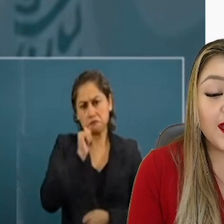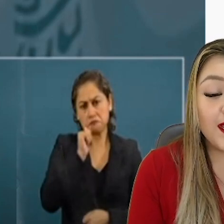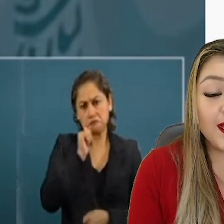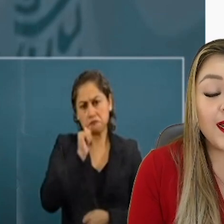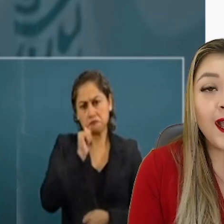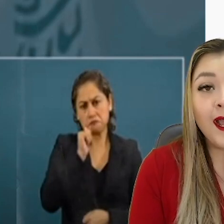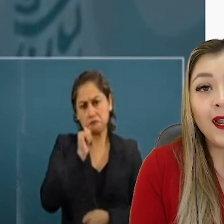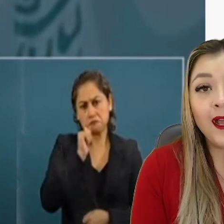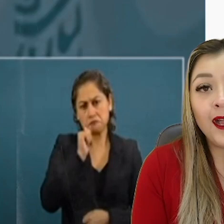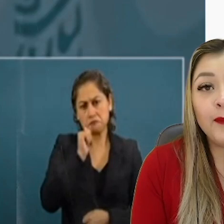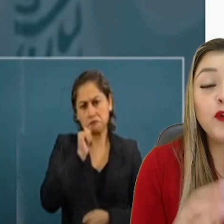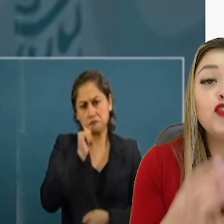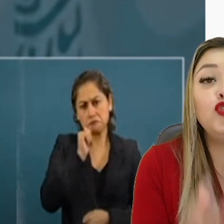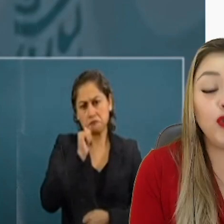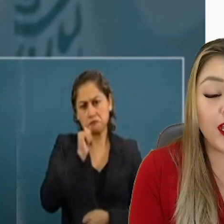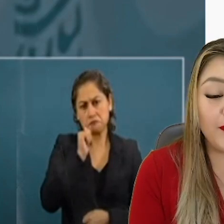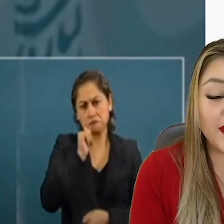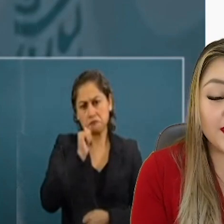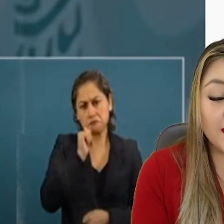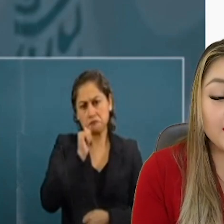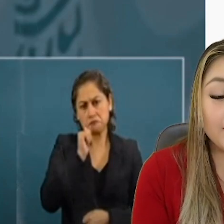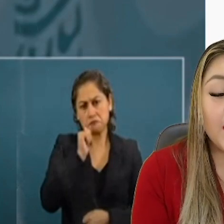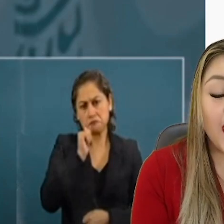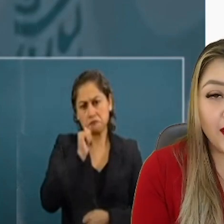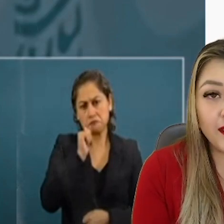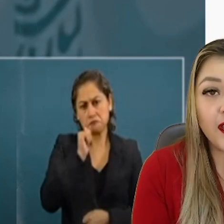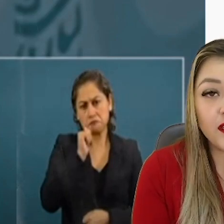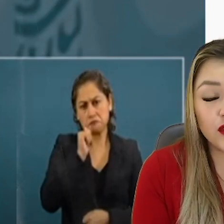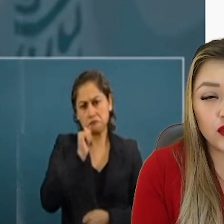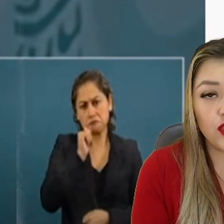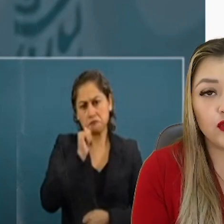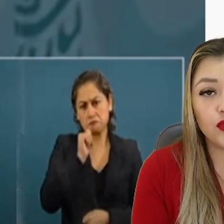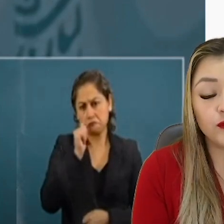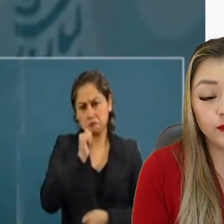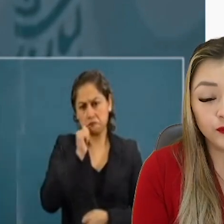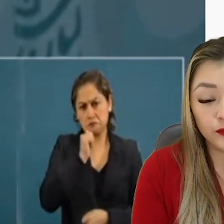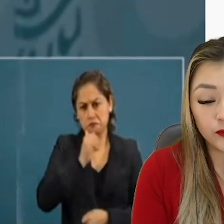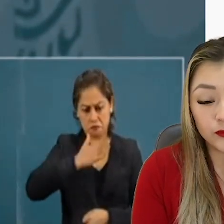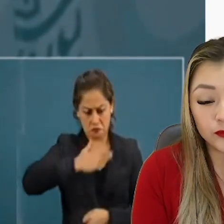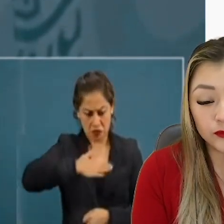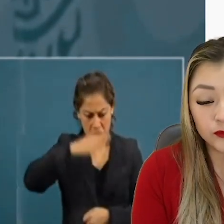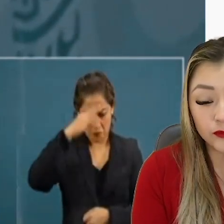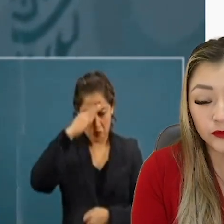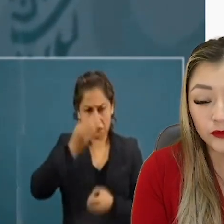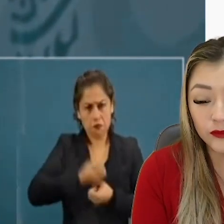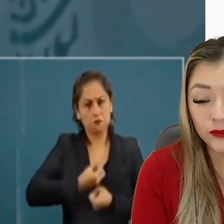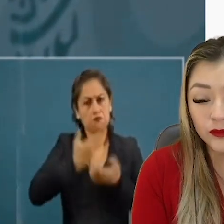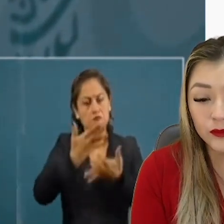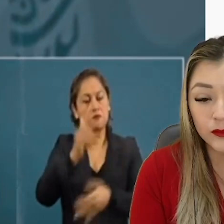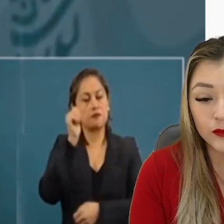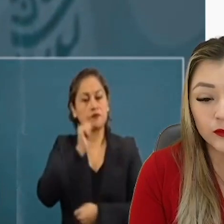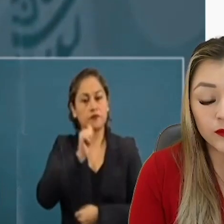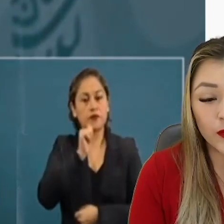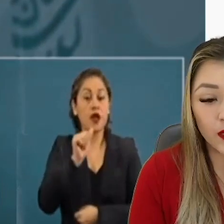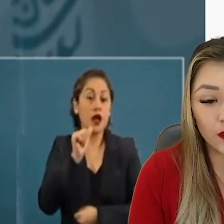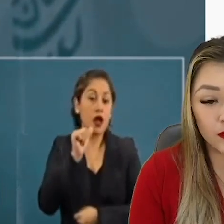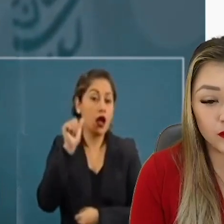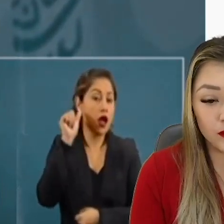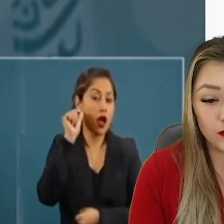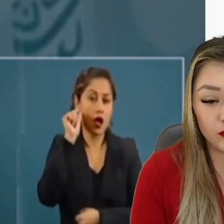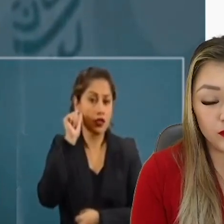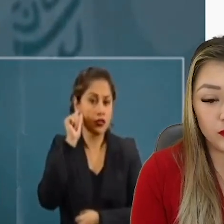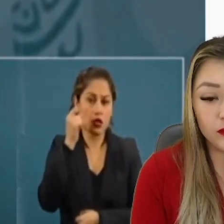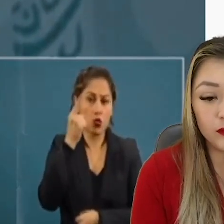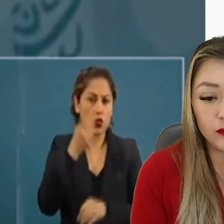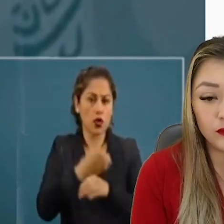pues la postura del presidente ante estos hechos. Algo que no me gustó ayer de lo